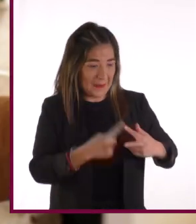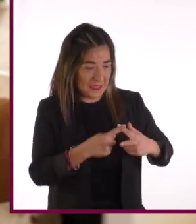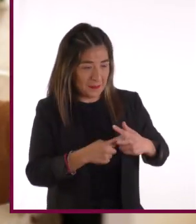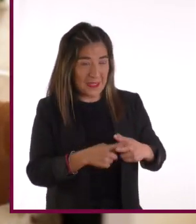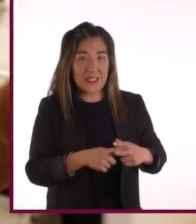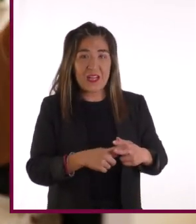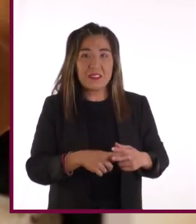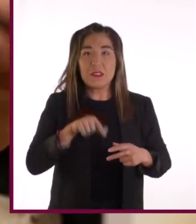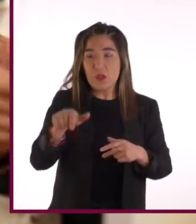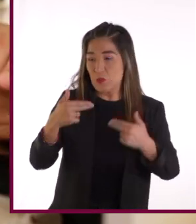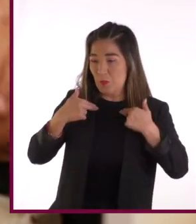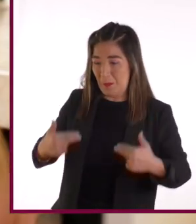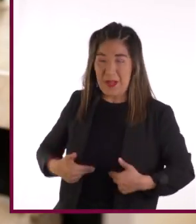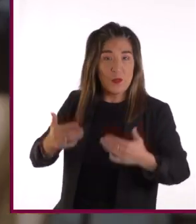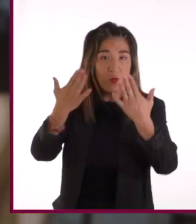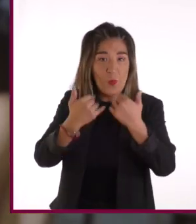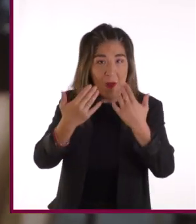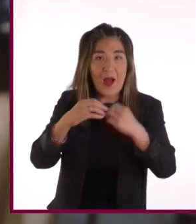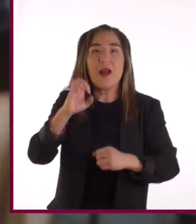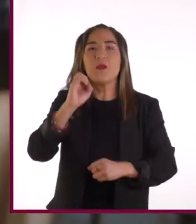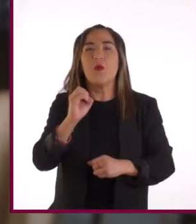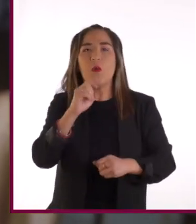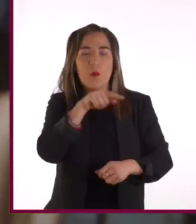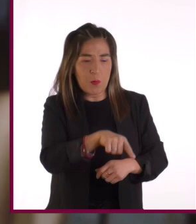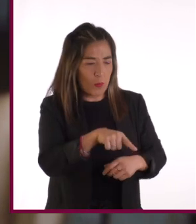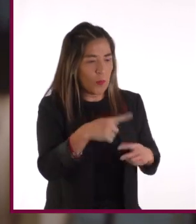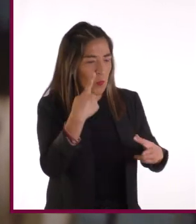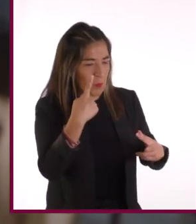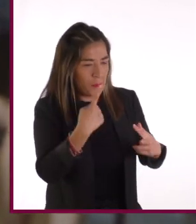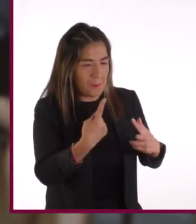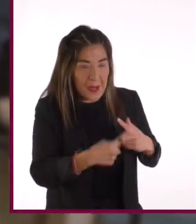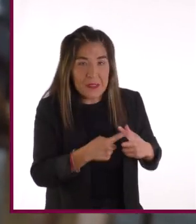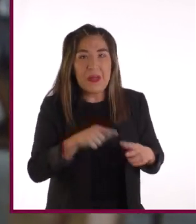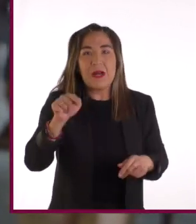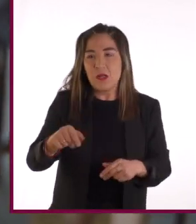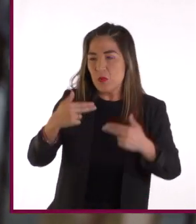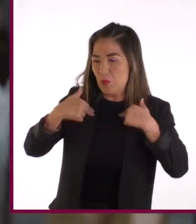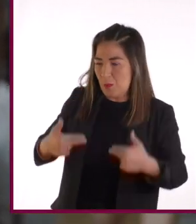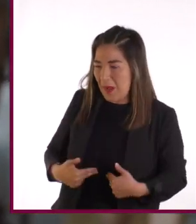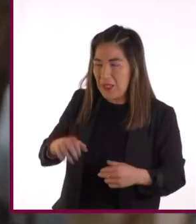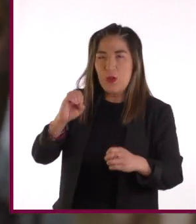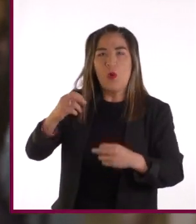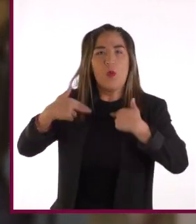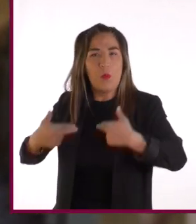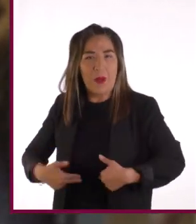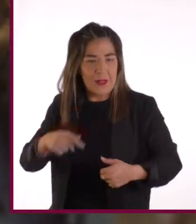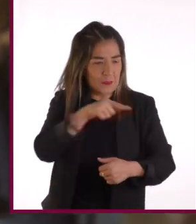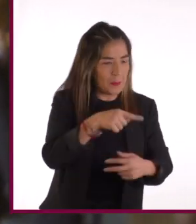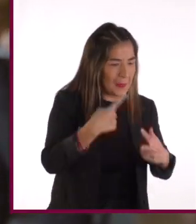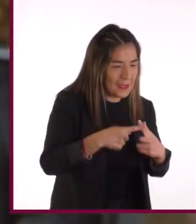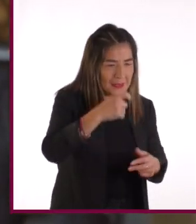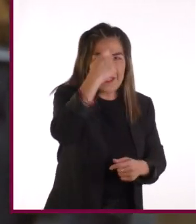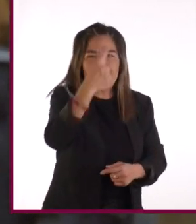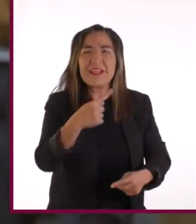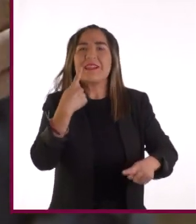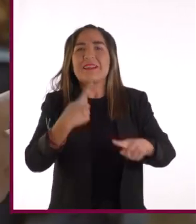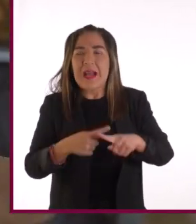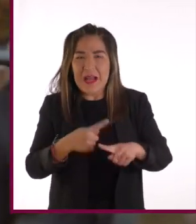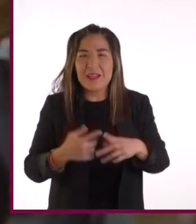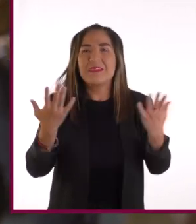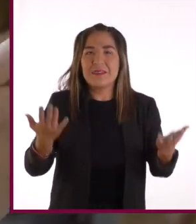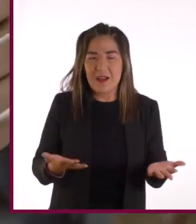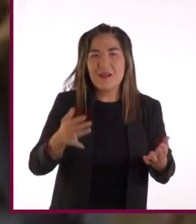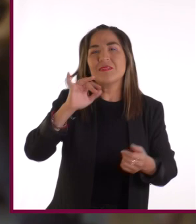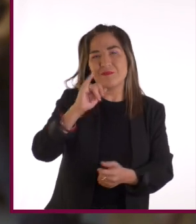humanos no habría matemáticas? ¿Qué opinas tú? Yo creo que las matemáticas son una actividad humana, ¿no? Entonces, sí